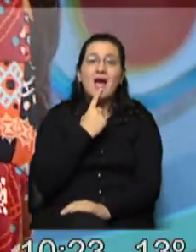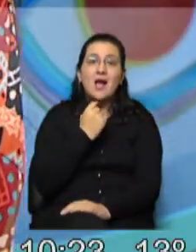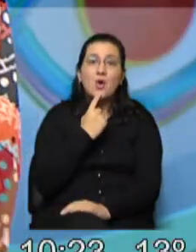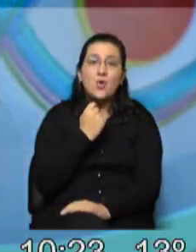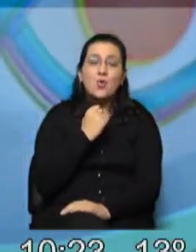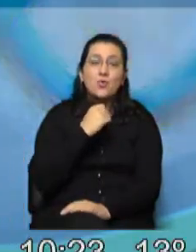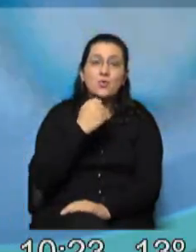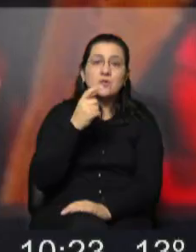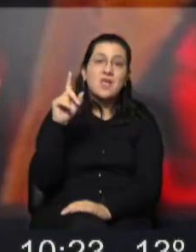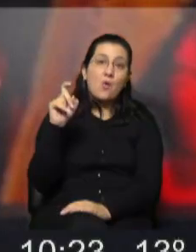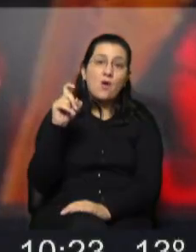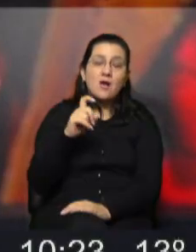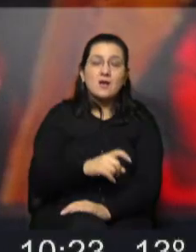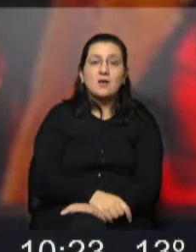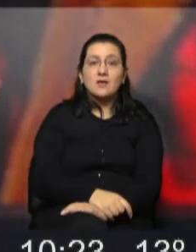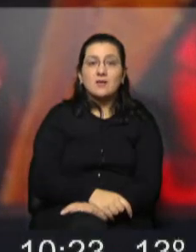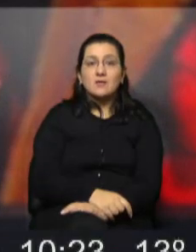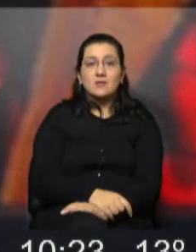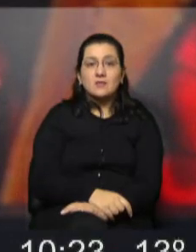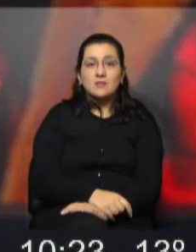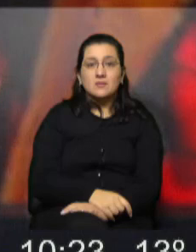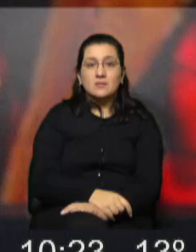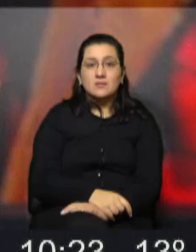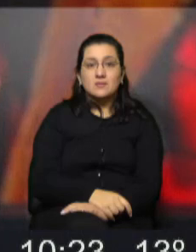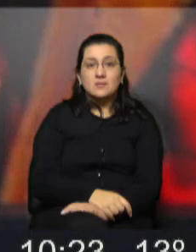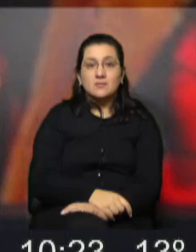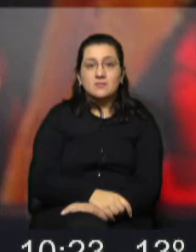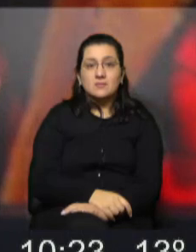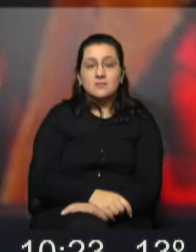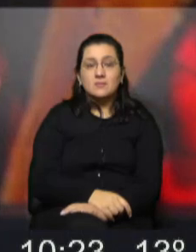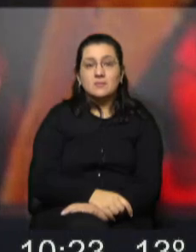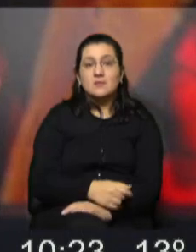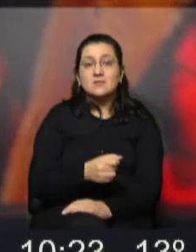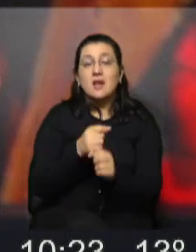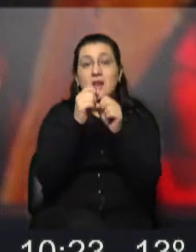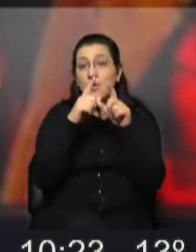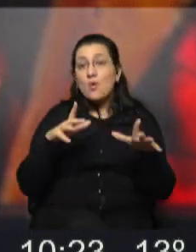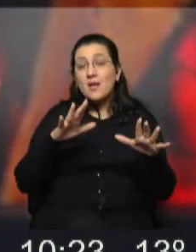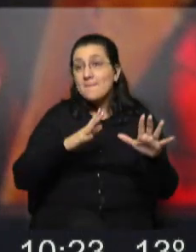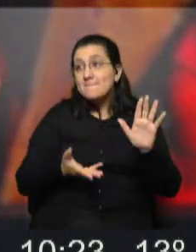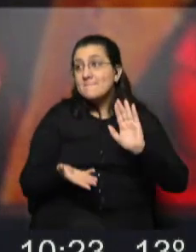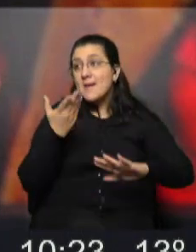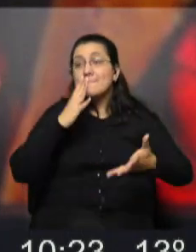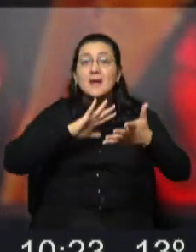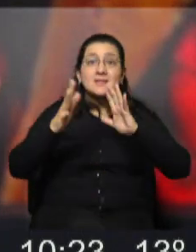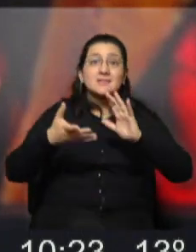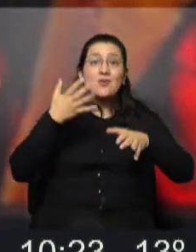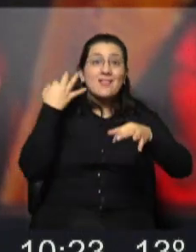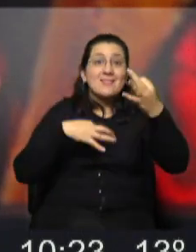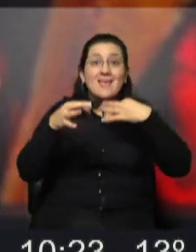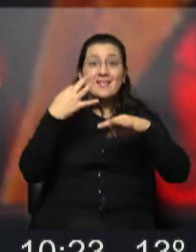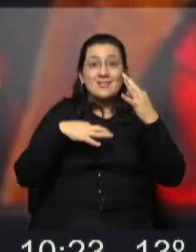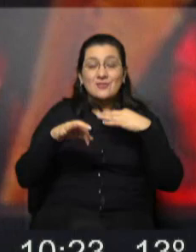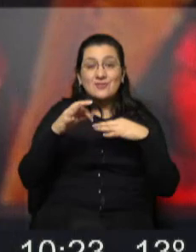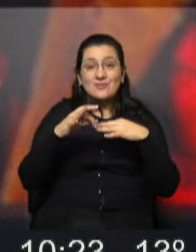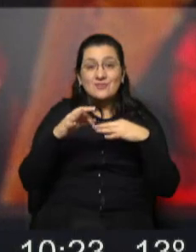Ajo y agua. Siempre lo digo al revés. Que fue el lenguaje más parecido al teatro, más que el cine y la televisión. Yo me sentía